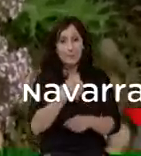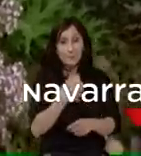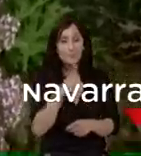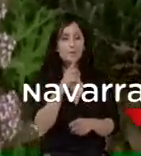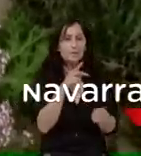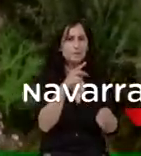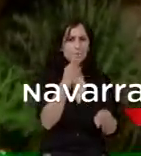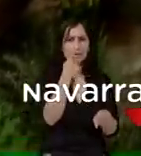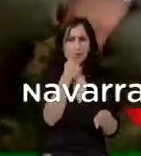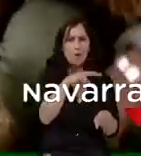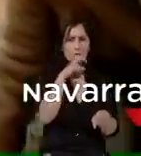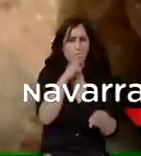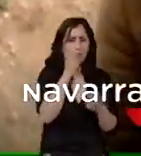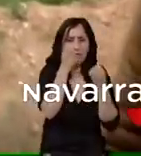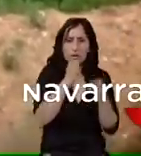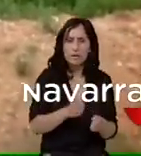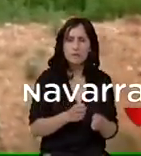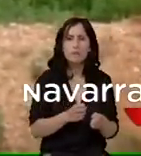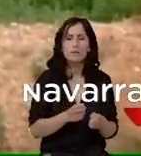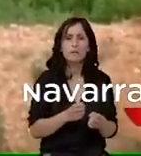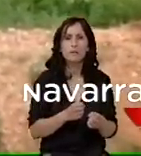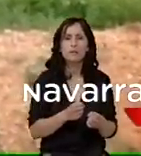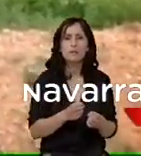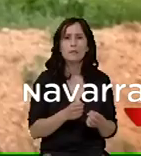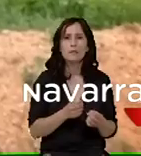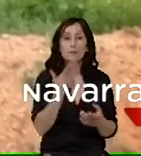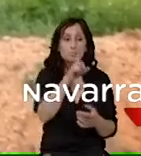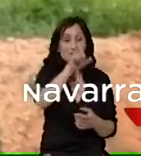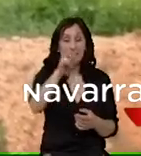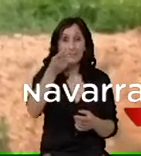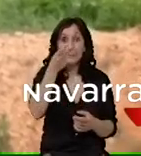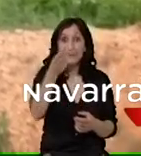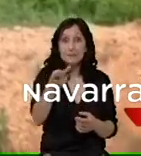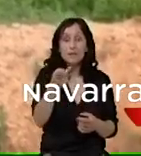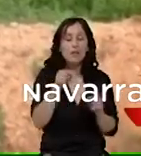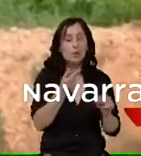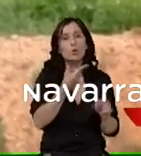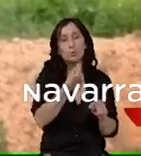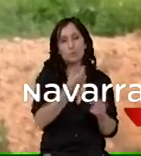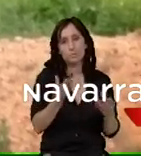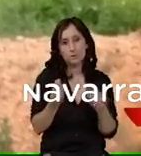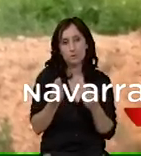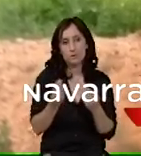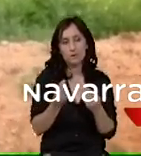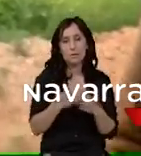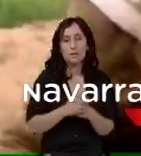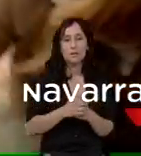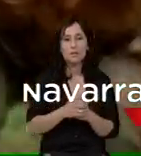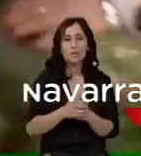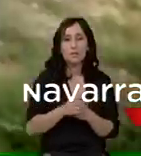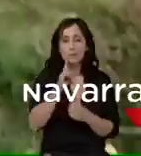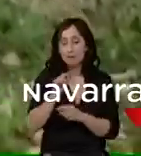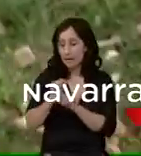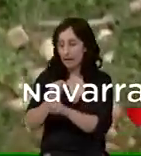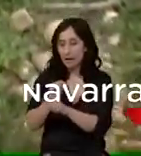pero es un olor muy intenso y que también a los visitantes les gusta mucho. Otra de las plantas justo debajo de tus